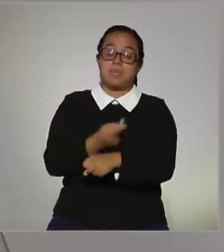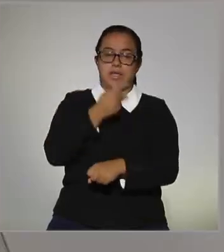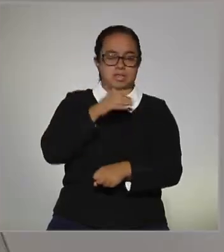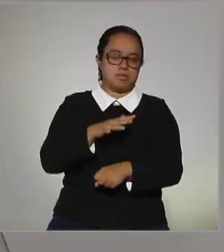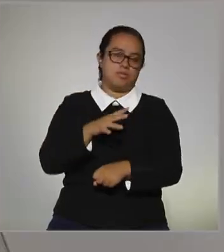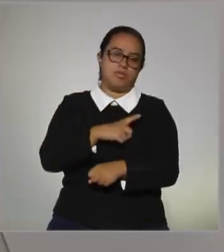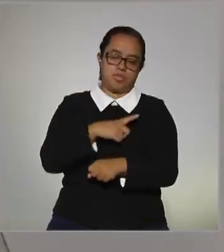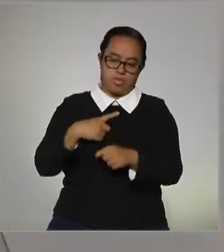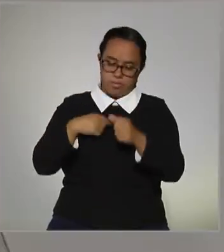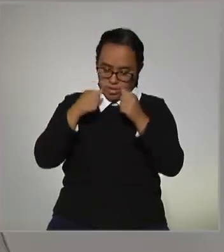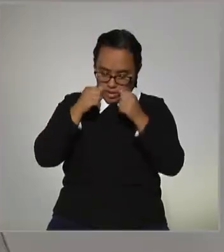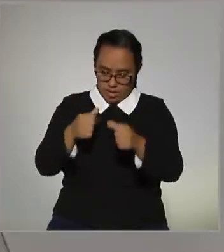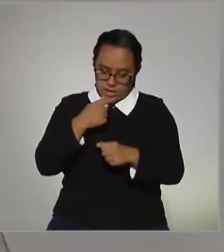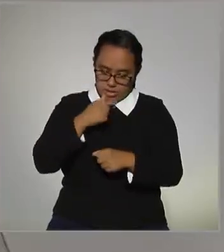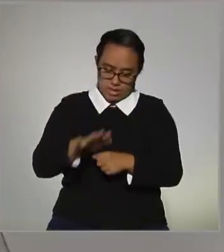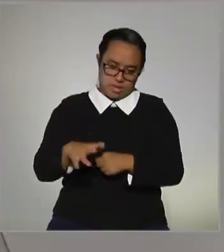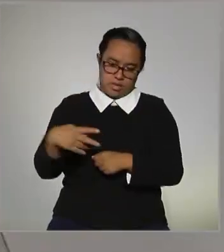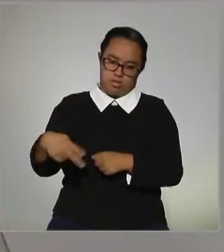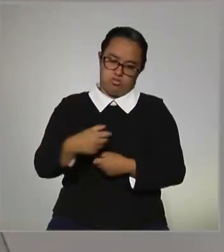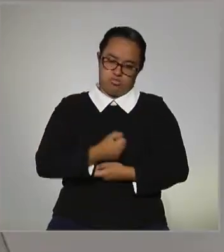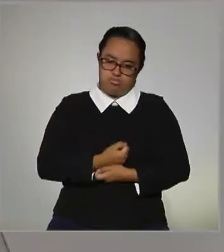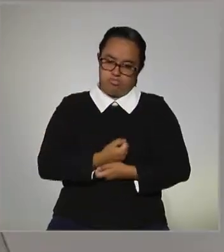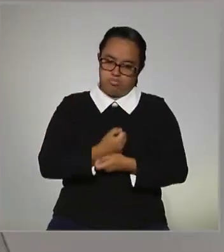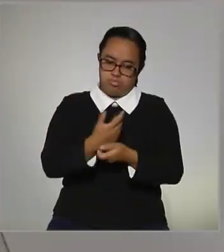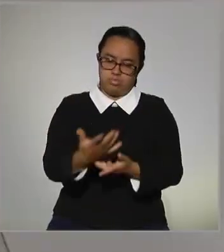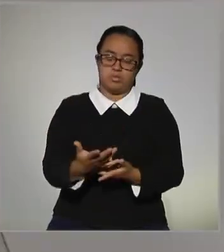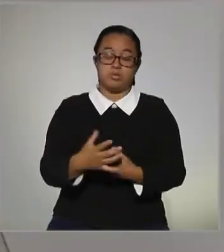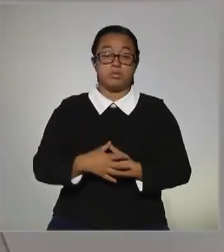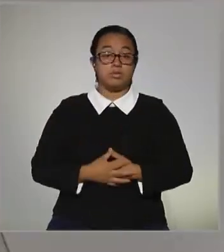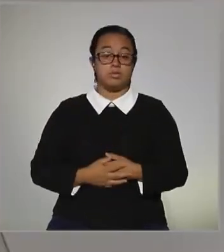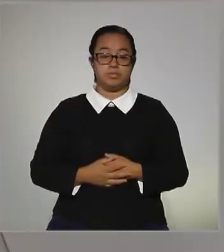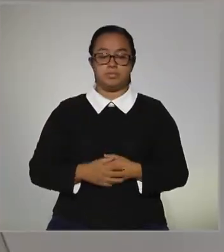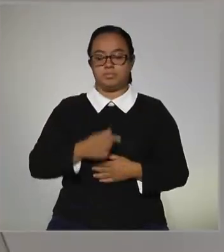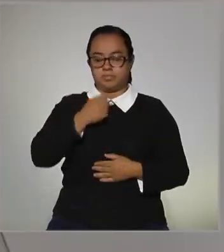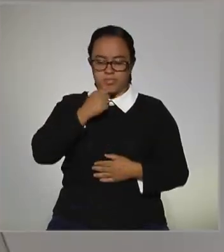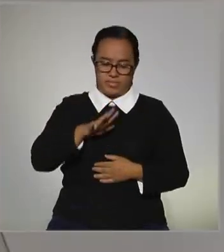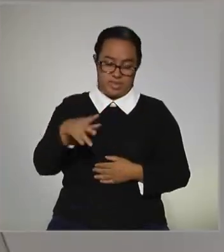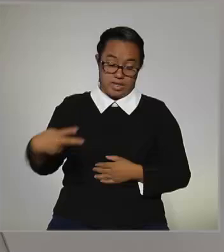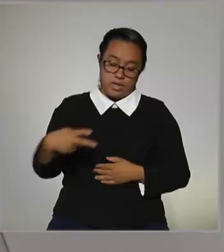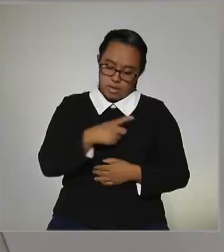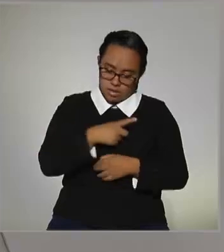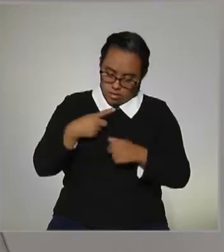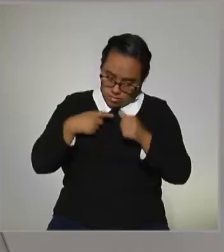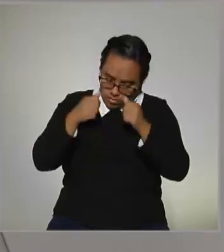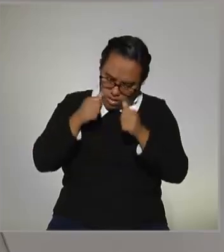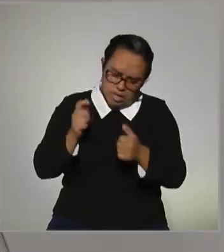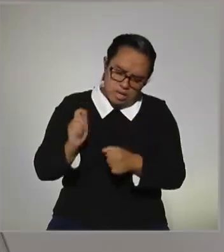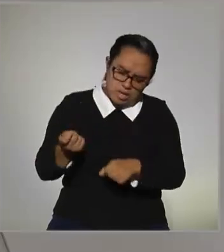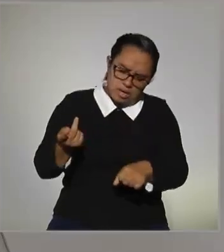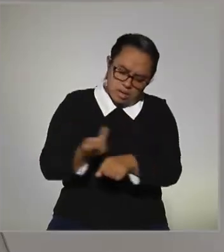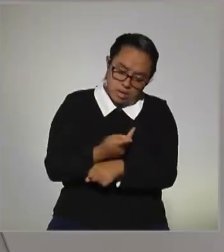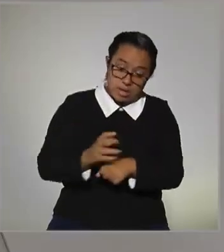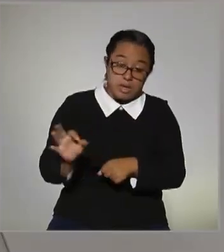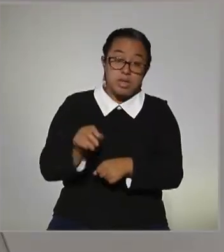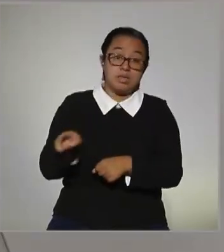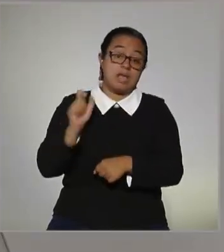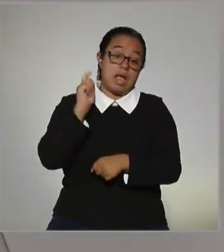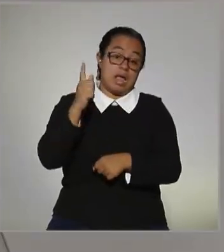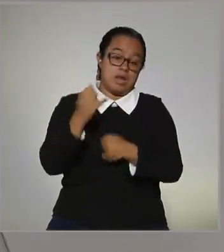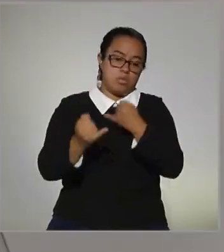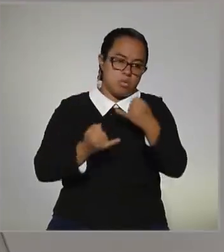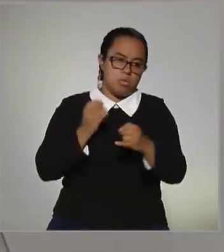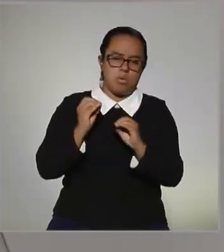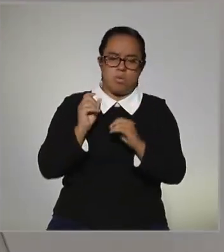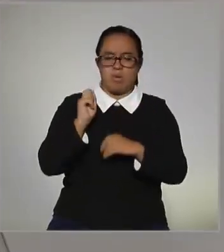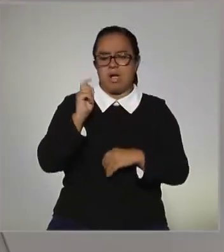escuchar a la niña, o sea, los niños tienen voz, los niños tienen una voz, y a la niña habrá que escucharla y probablemente algo en el juego, en lo que se